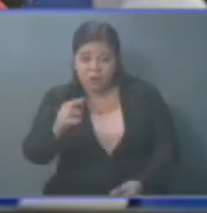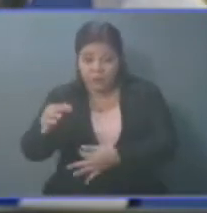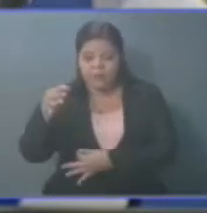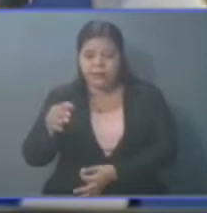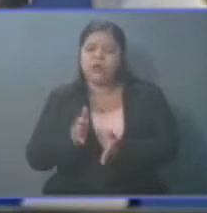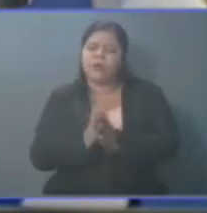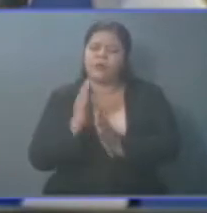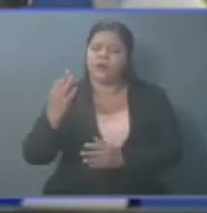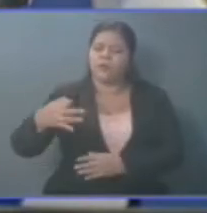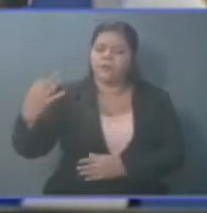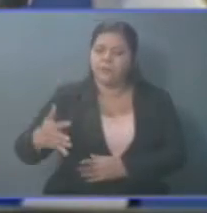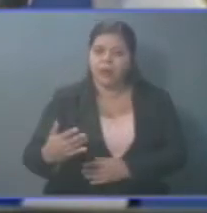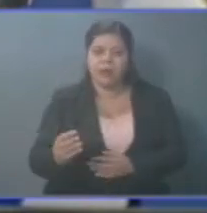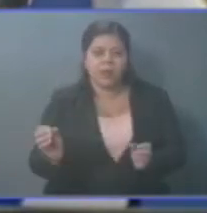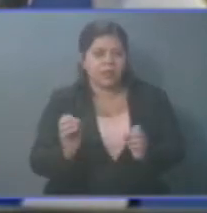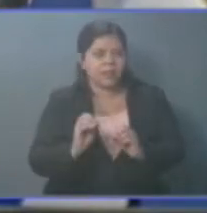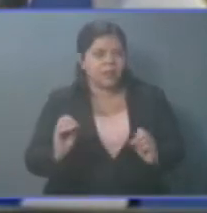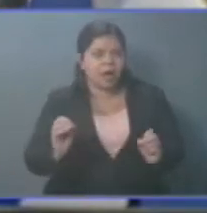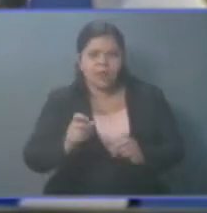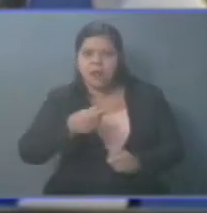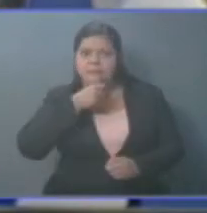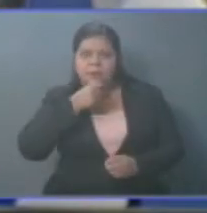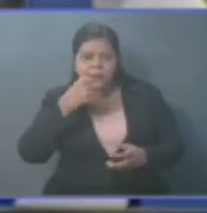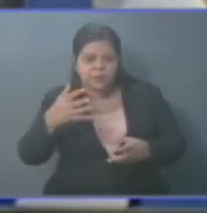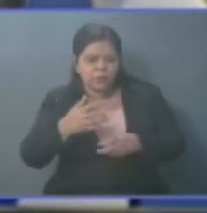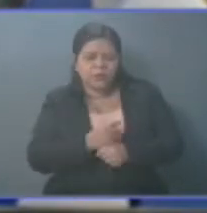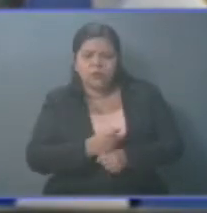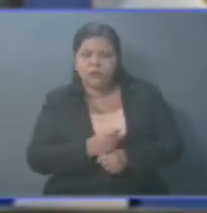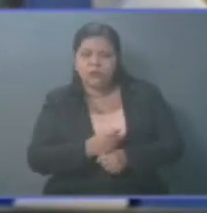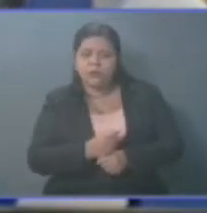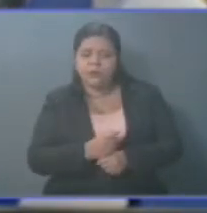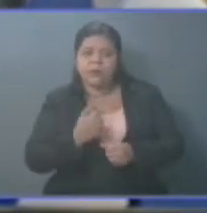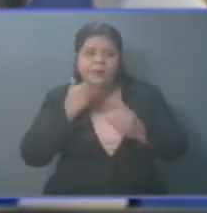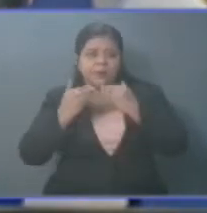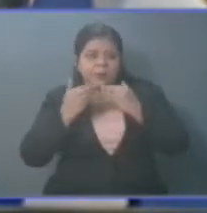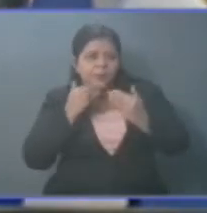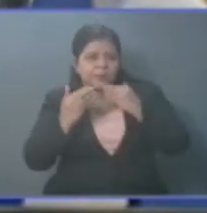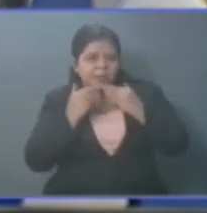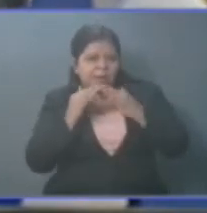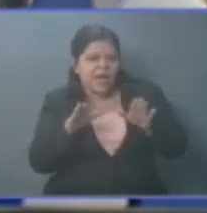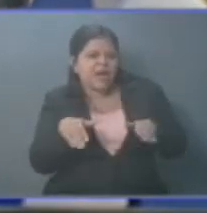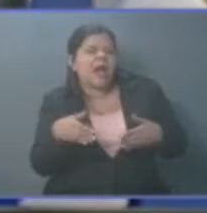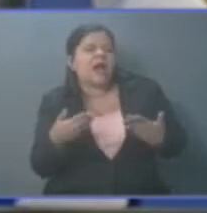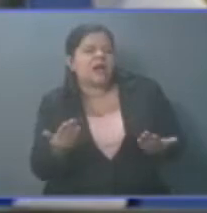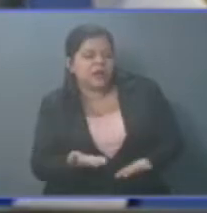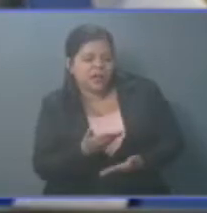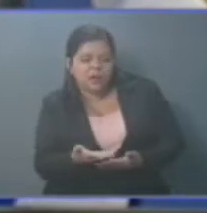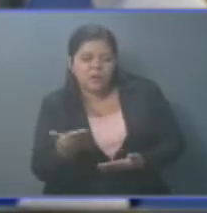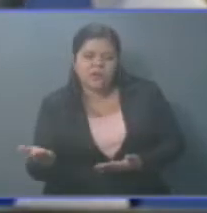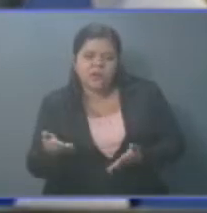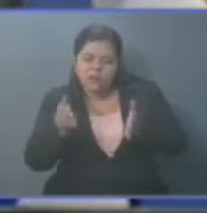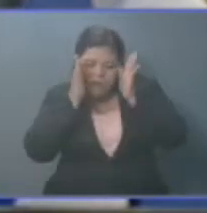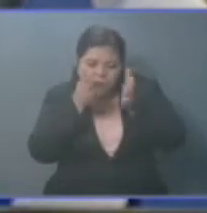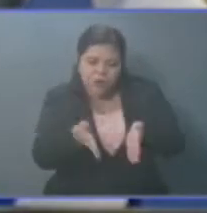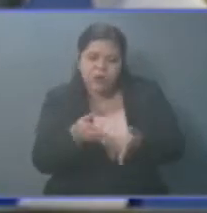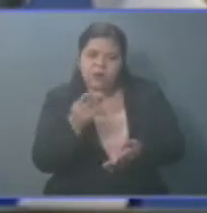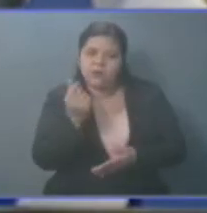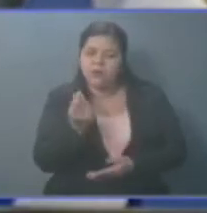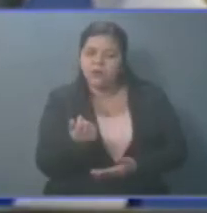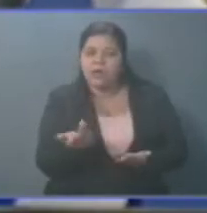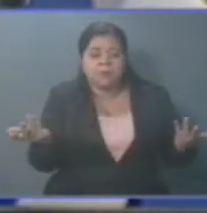de ratificación, pero no envía el detalle de a qué va dirigido ese